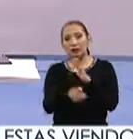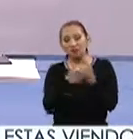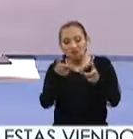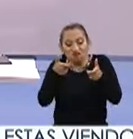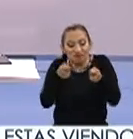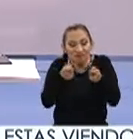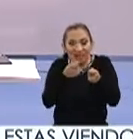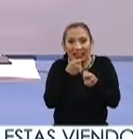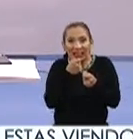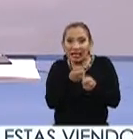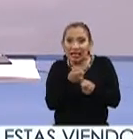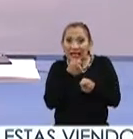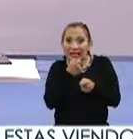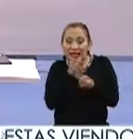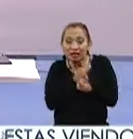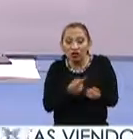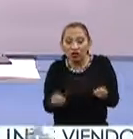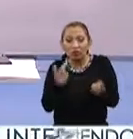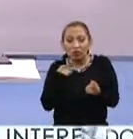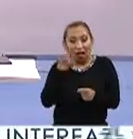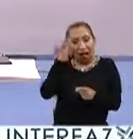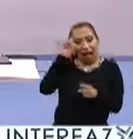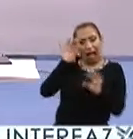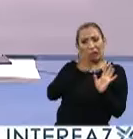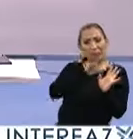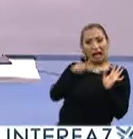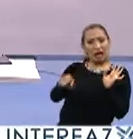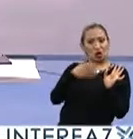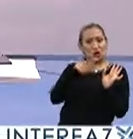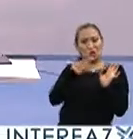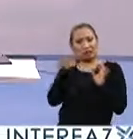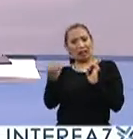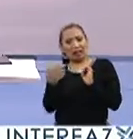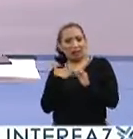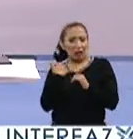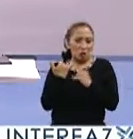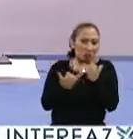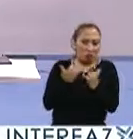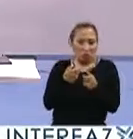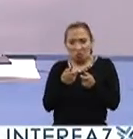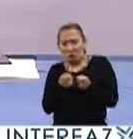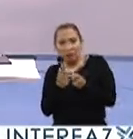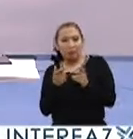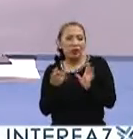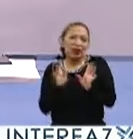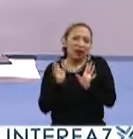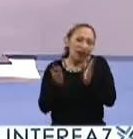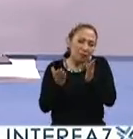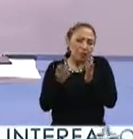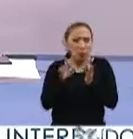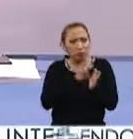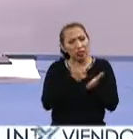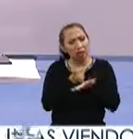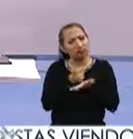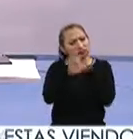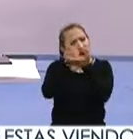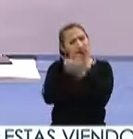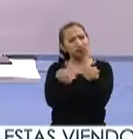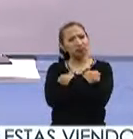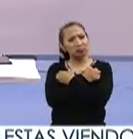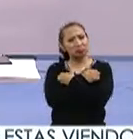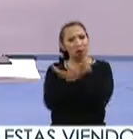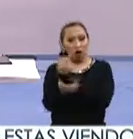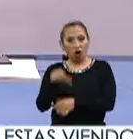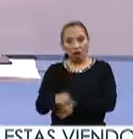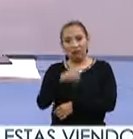el caso de los niños, que han sido satanizados en algunas ocasiones. Sin embargo, también pueden ser parte de la educación.